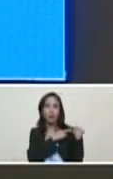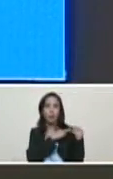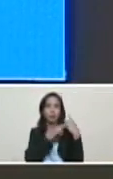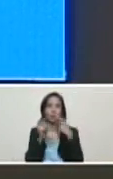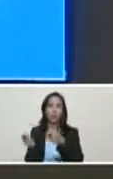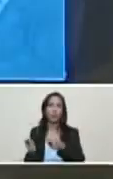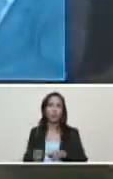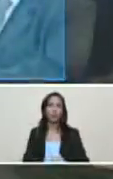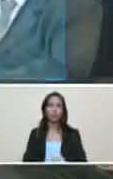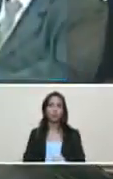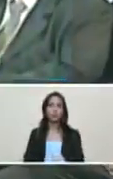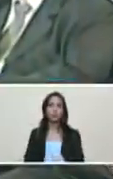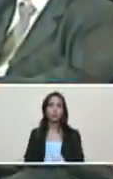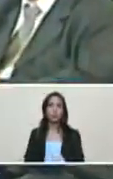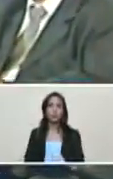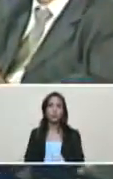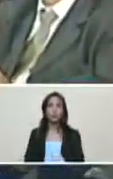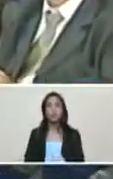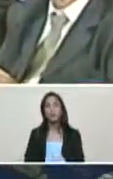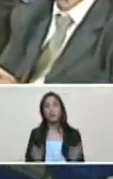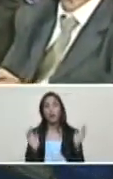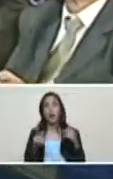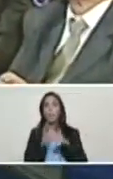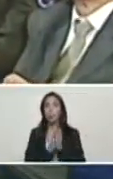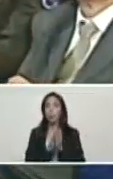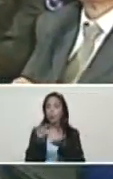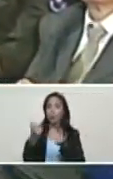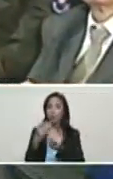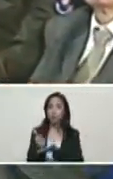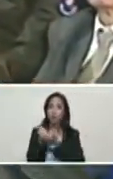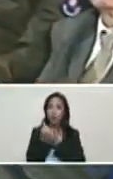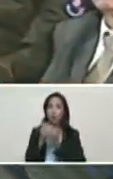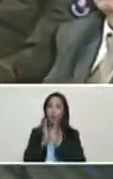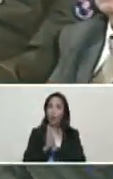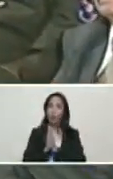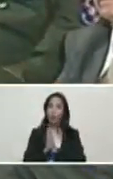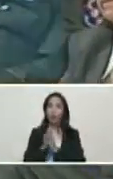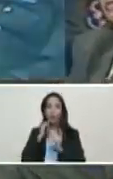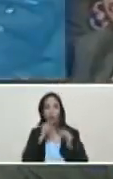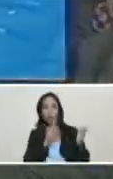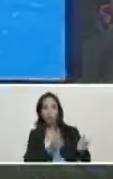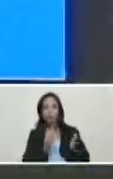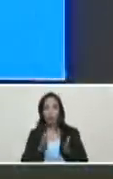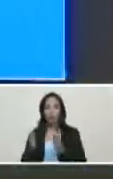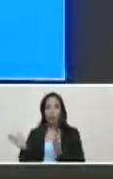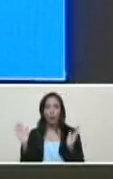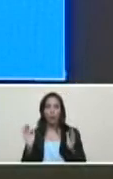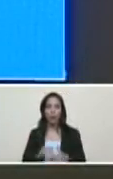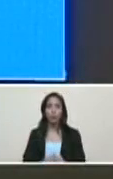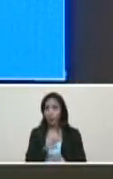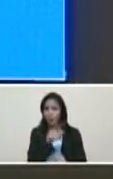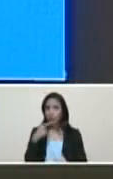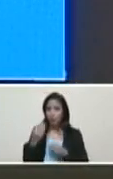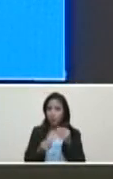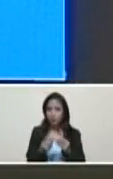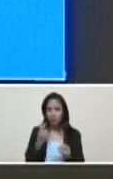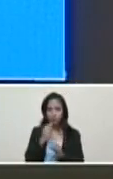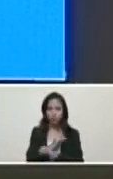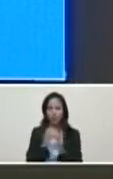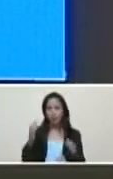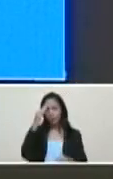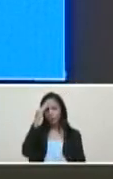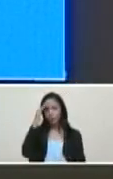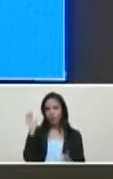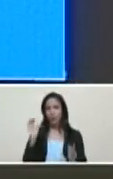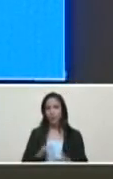Ahora les pido también que me ayuden, que se organicen Pedro, tú lo estás haciendo, yo sé. Se